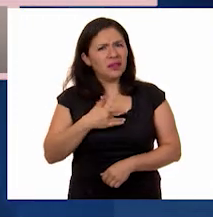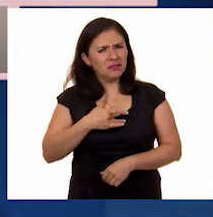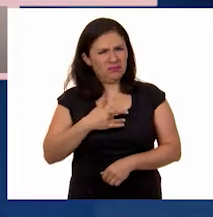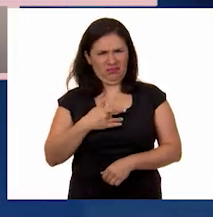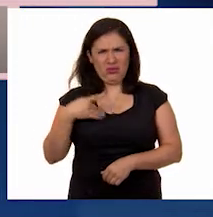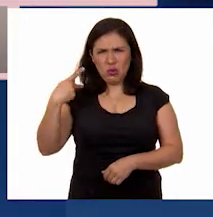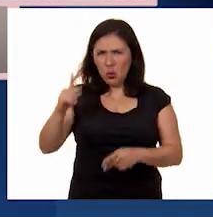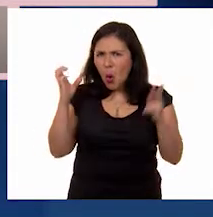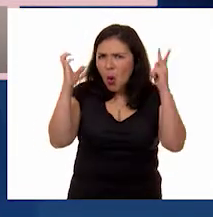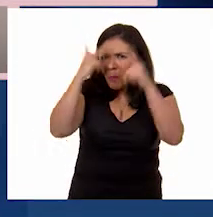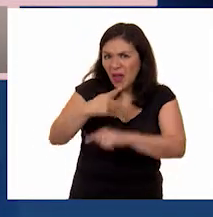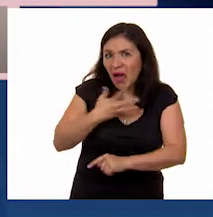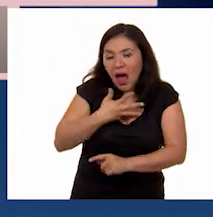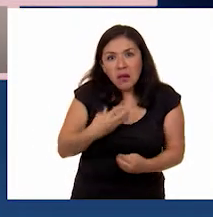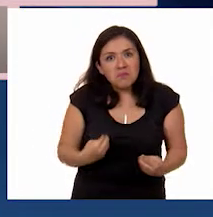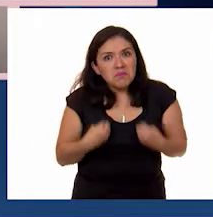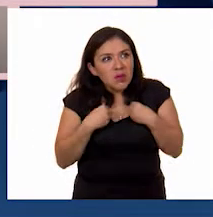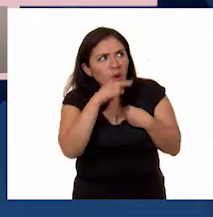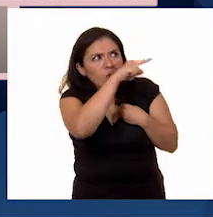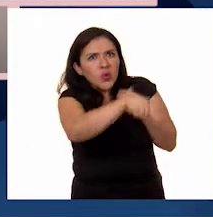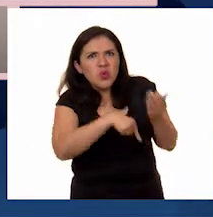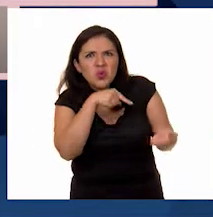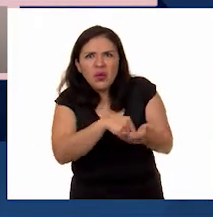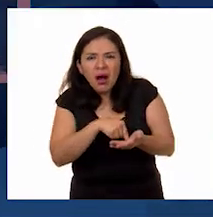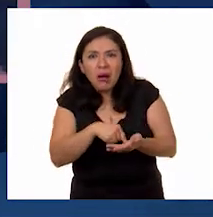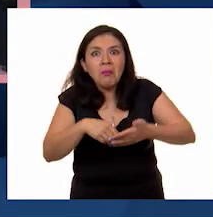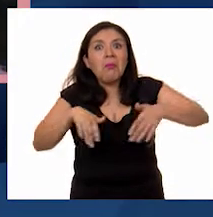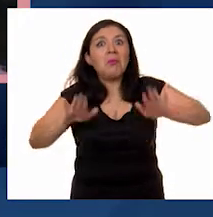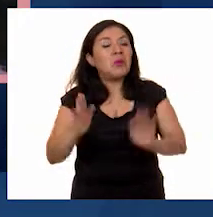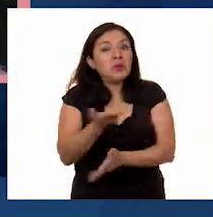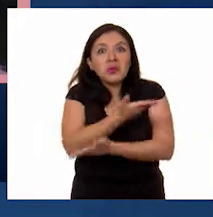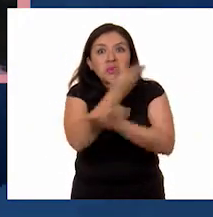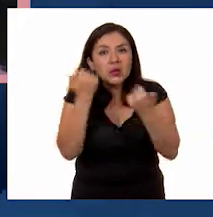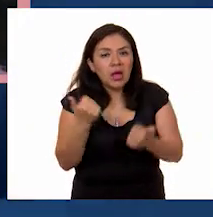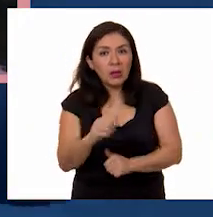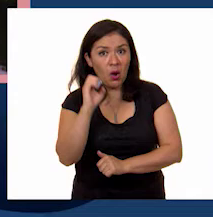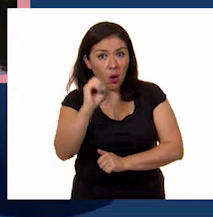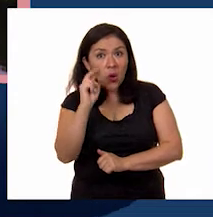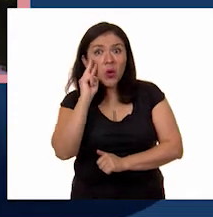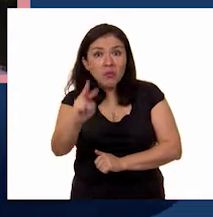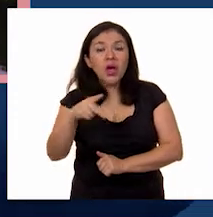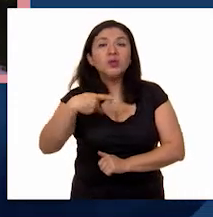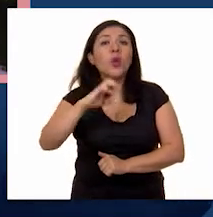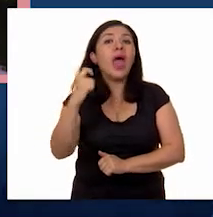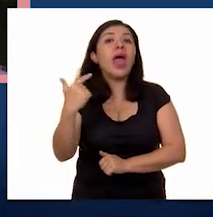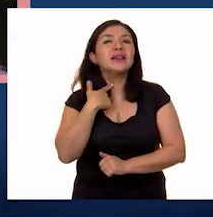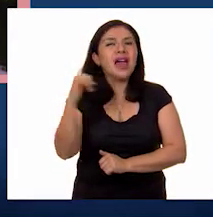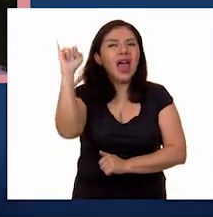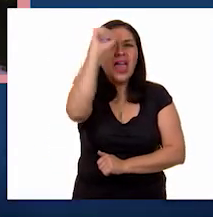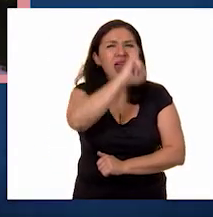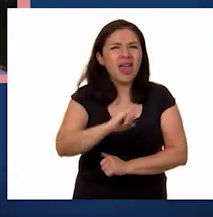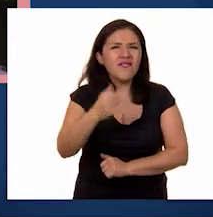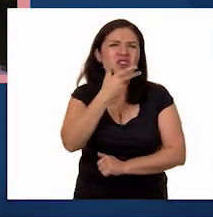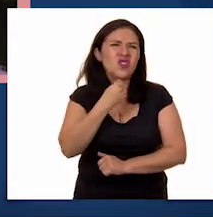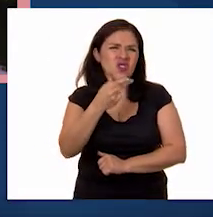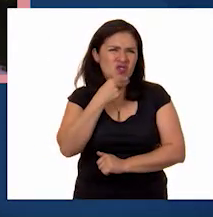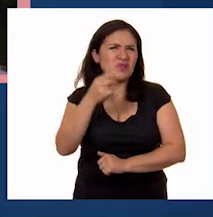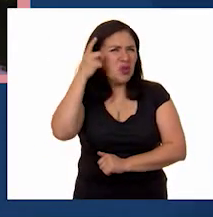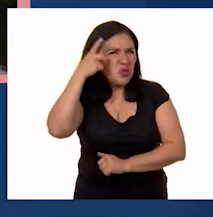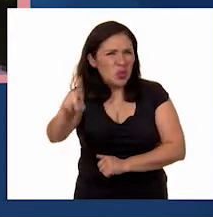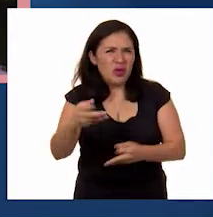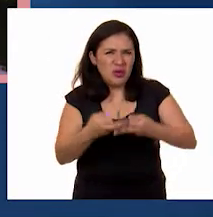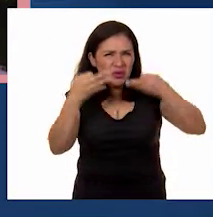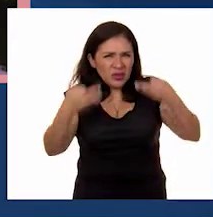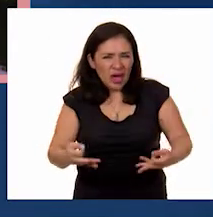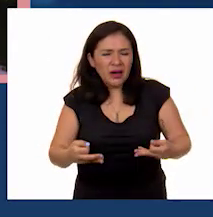su compadre Gaona en Tacarú-Pucú? ¿Acaso viera también a su expatrón Mr. Dougal y al